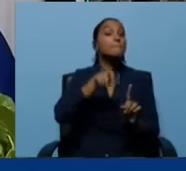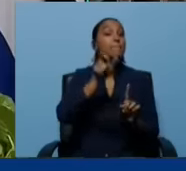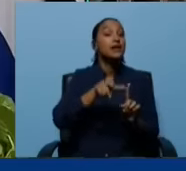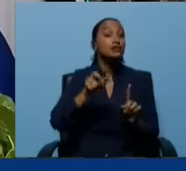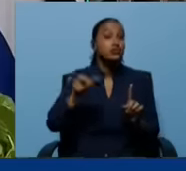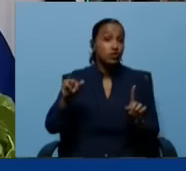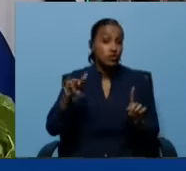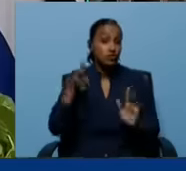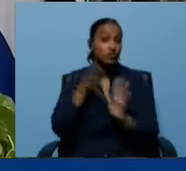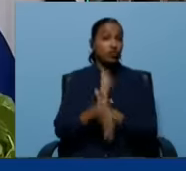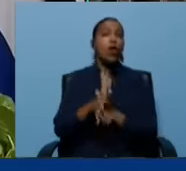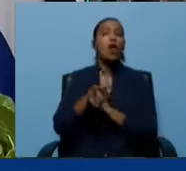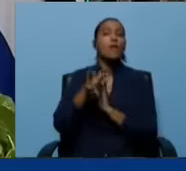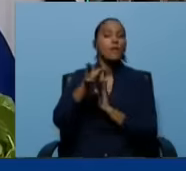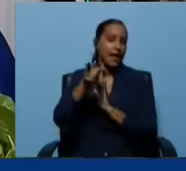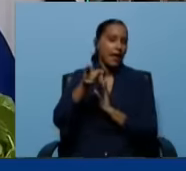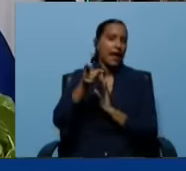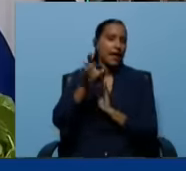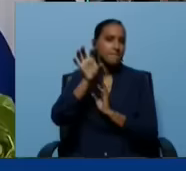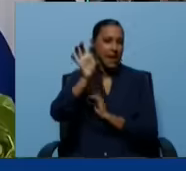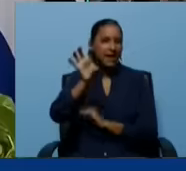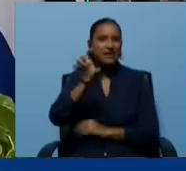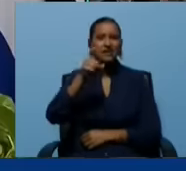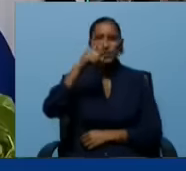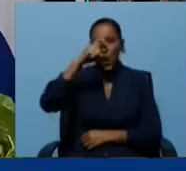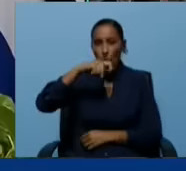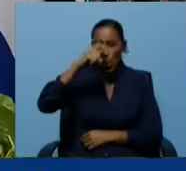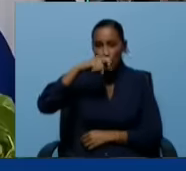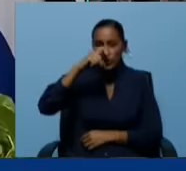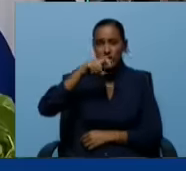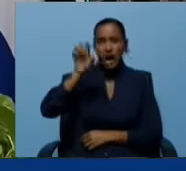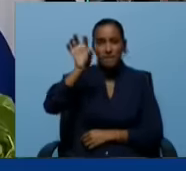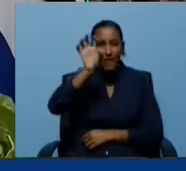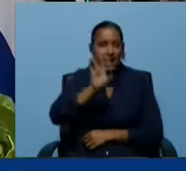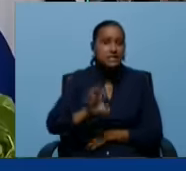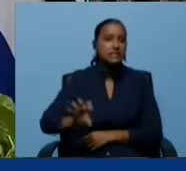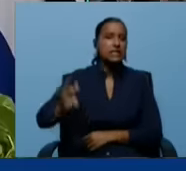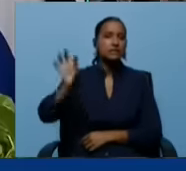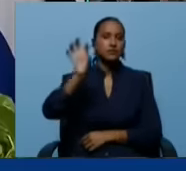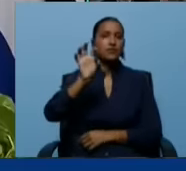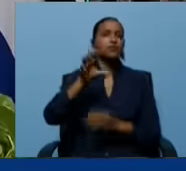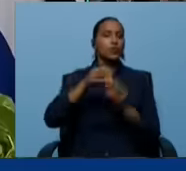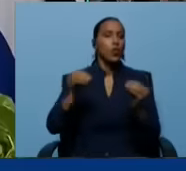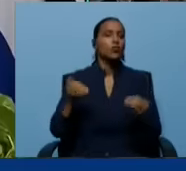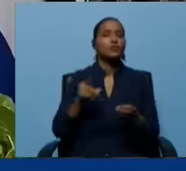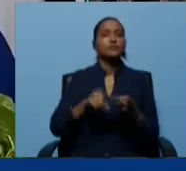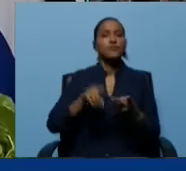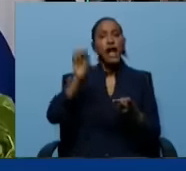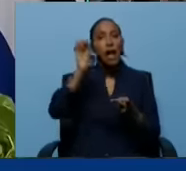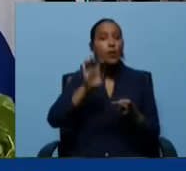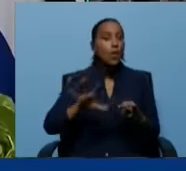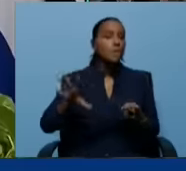de concentración de los países europeos,